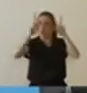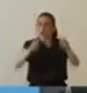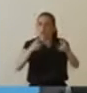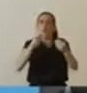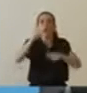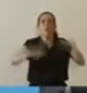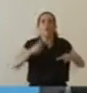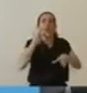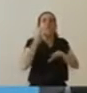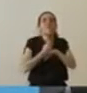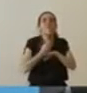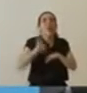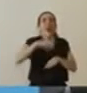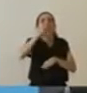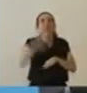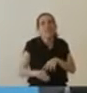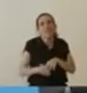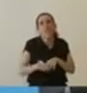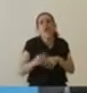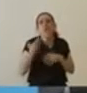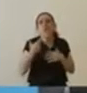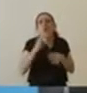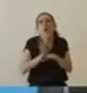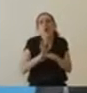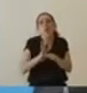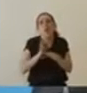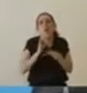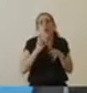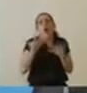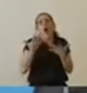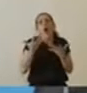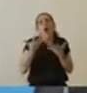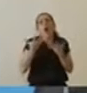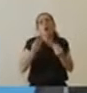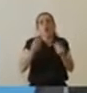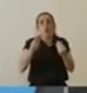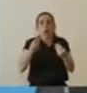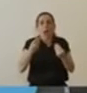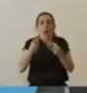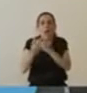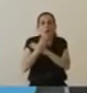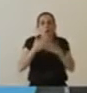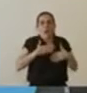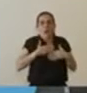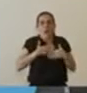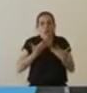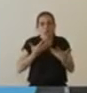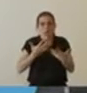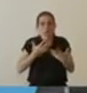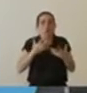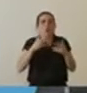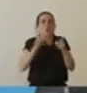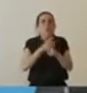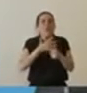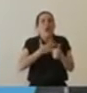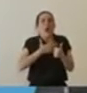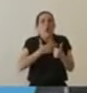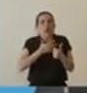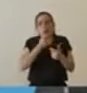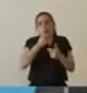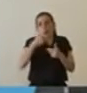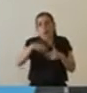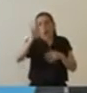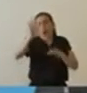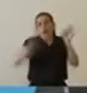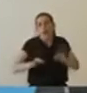personas que vivimos en el territorio argentino podemos hacer algo para evitar las infecciones respiratorias que tanto daño nos hacen, especialmente la gripe en el periodo